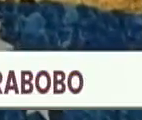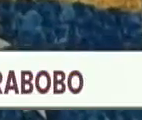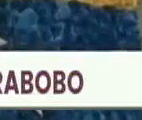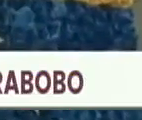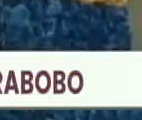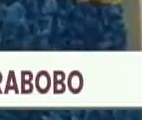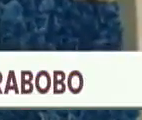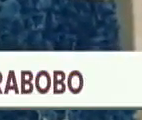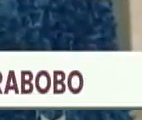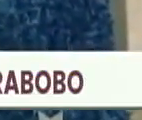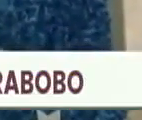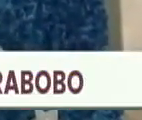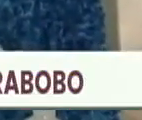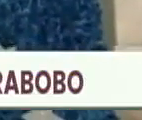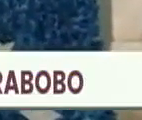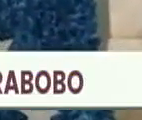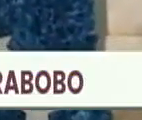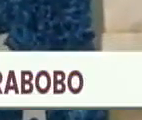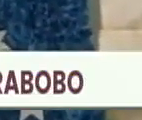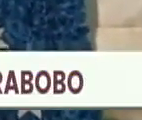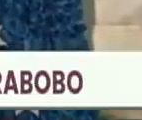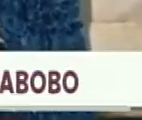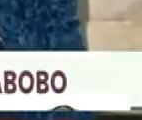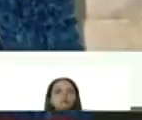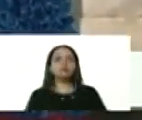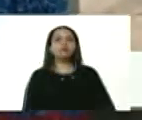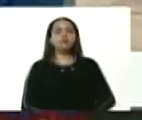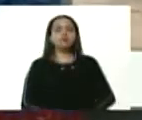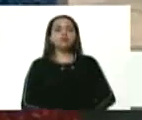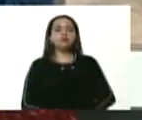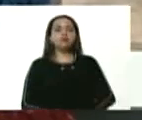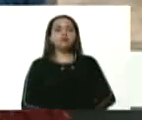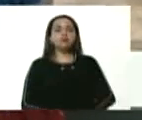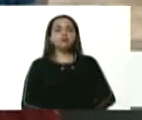jefe de la Fuerza Armada Nacional Bolivariana.